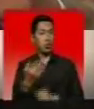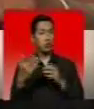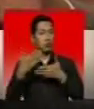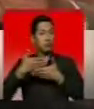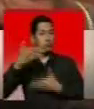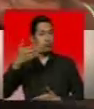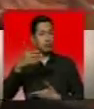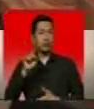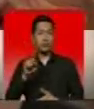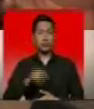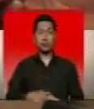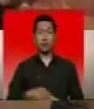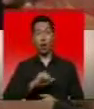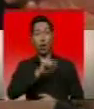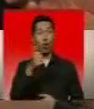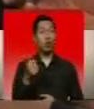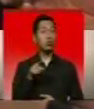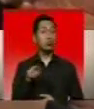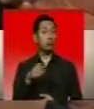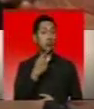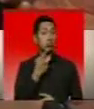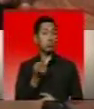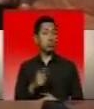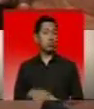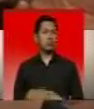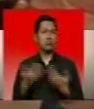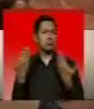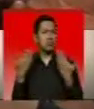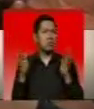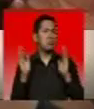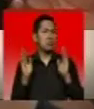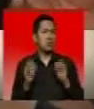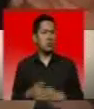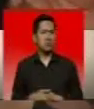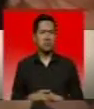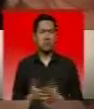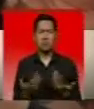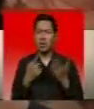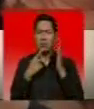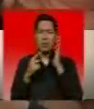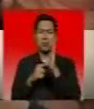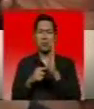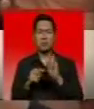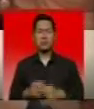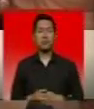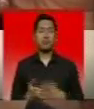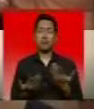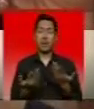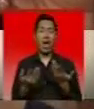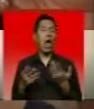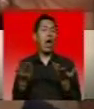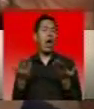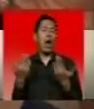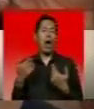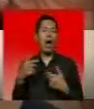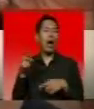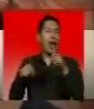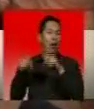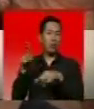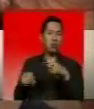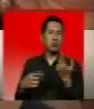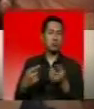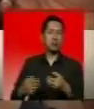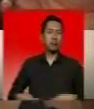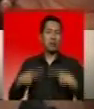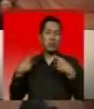ese. El otro al que usted hace referencia es simplemente con un ejemplo. Si alguien vive en Quito